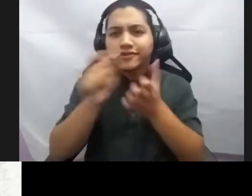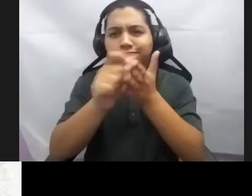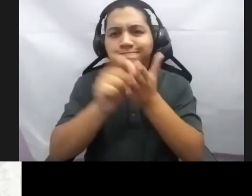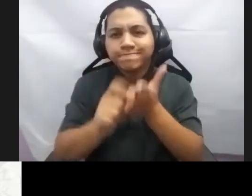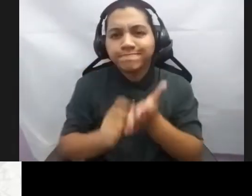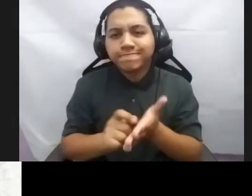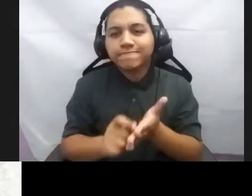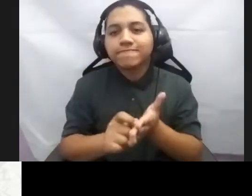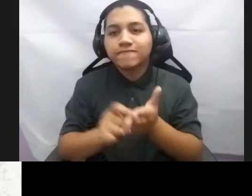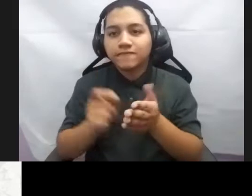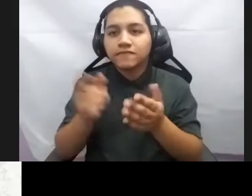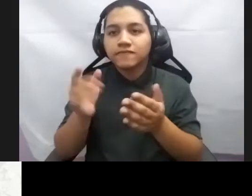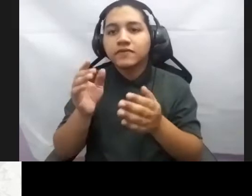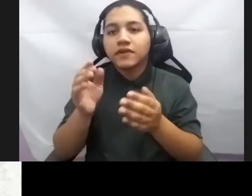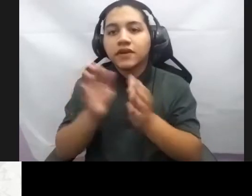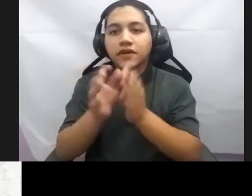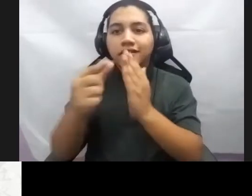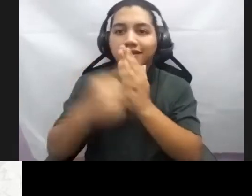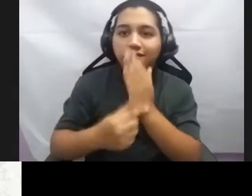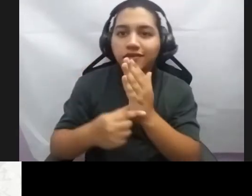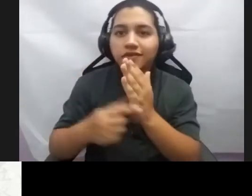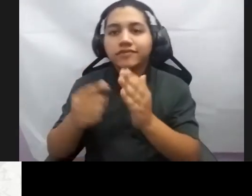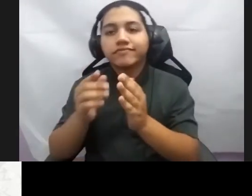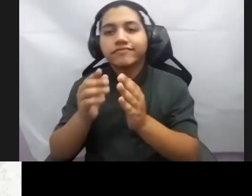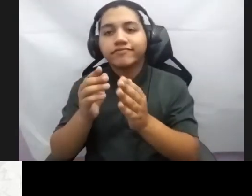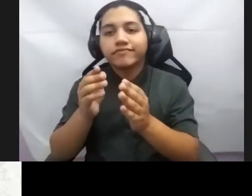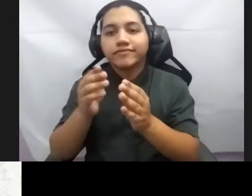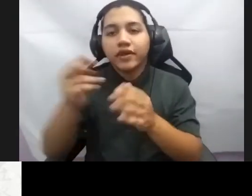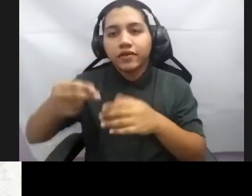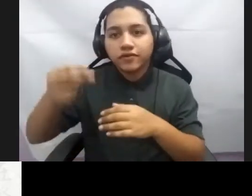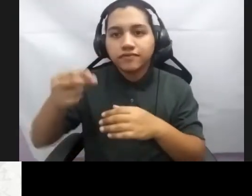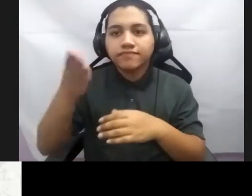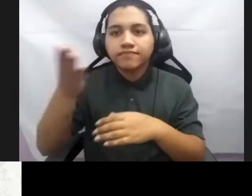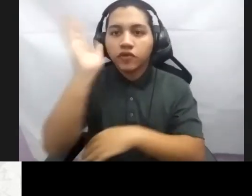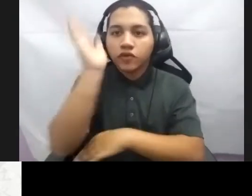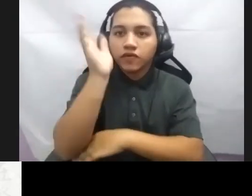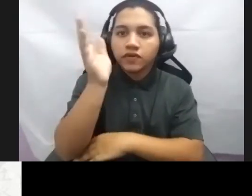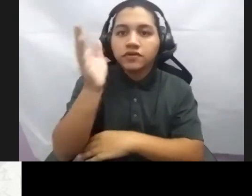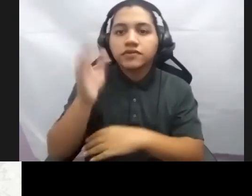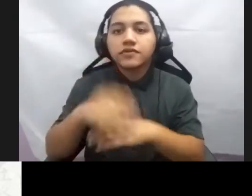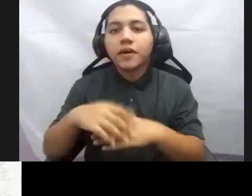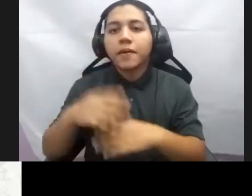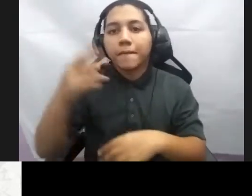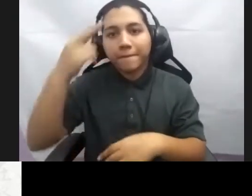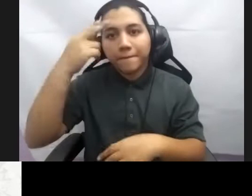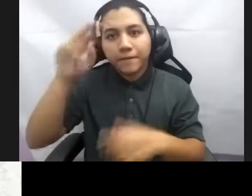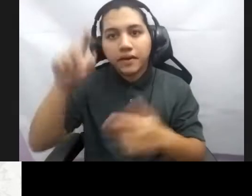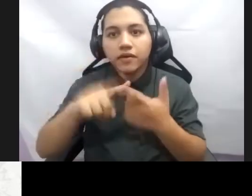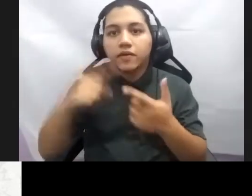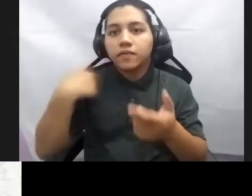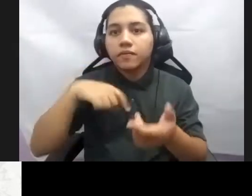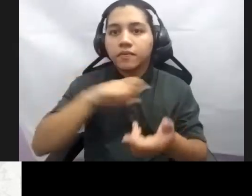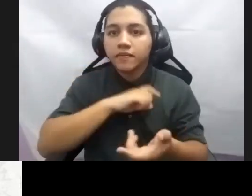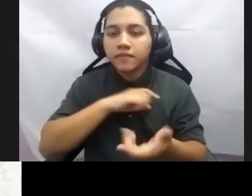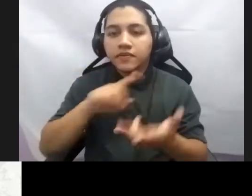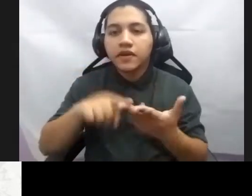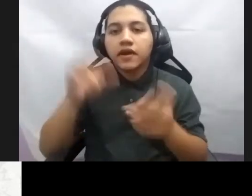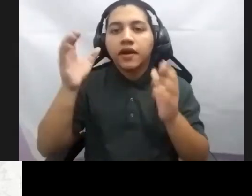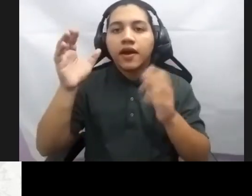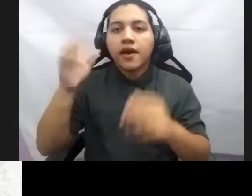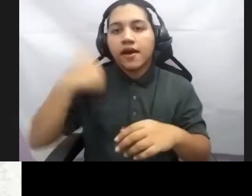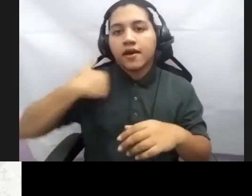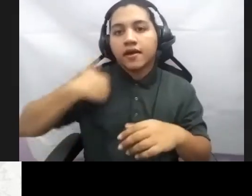de historia. Ha presentado conferencias en México, España, Canadá, Estados Unidos, Cuba y Puerto Rico. Disfruta de